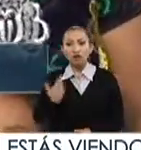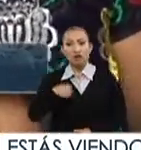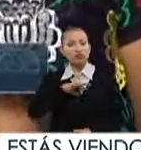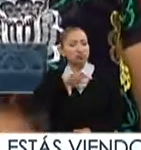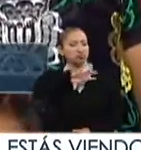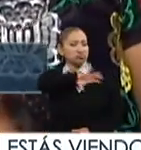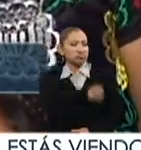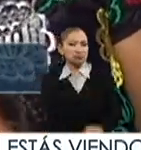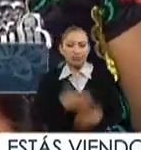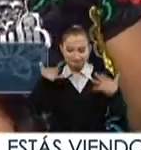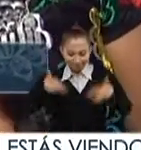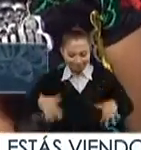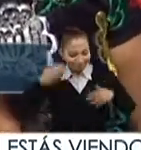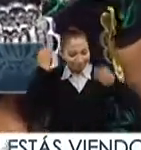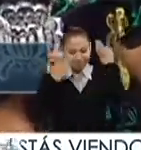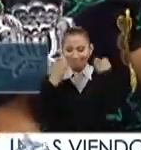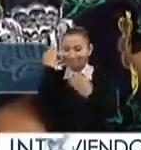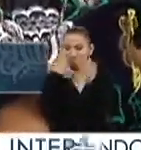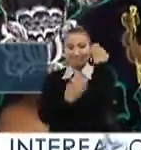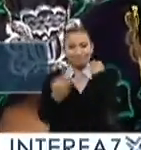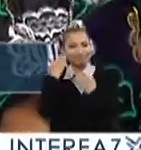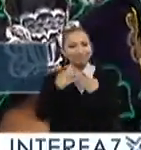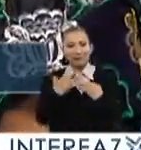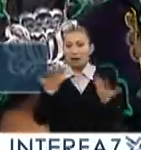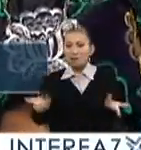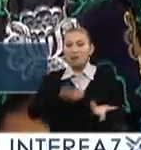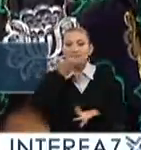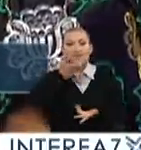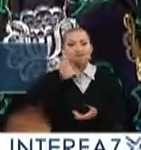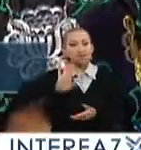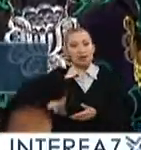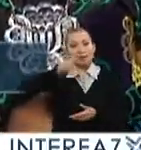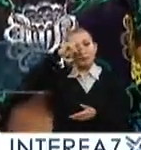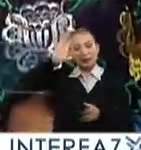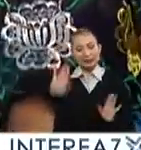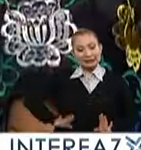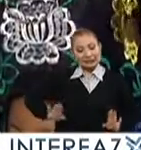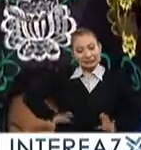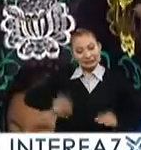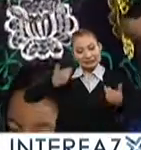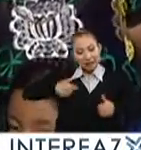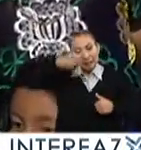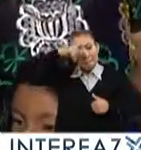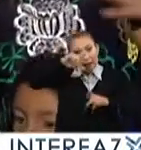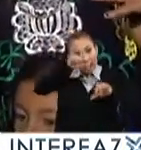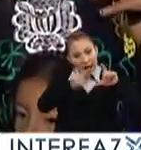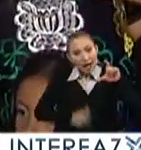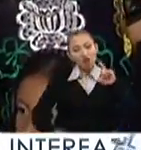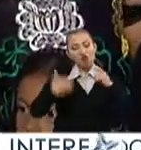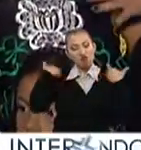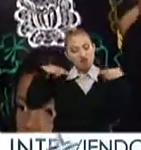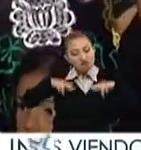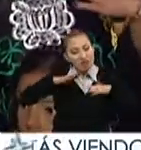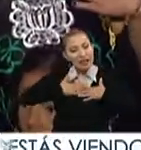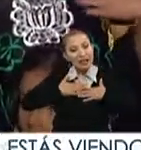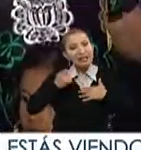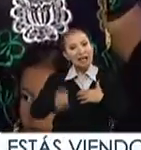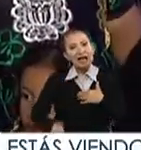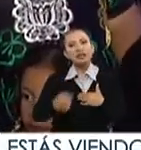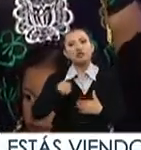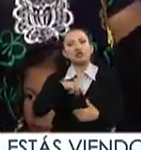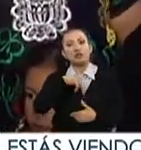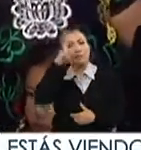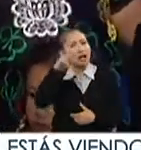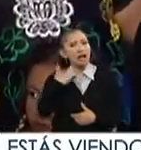nos encanta vestirnos con un atuendo típico que caracterice nuestra nación, que representemos lo que es para